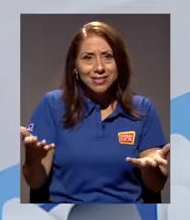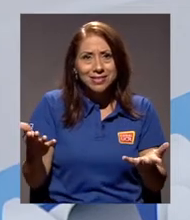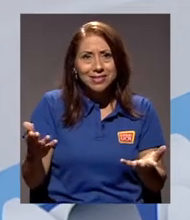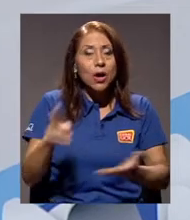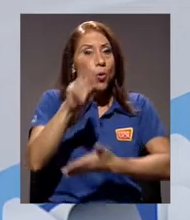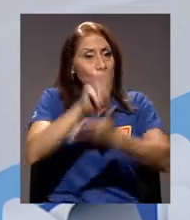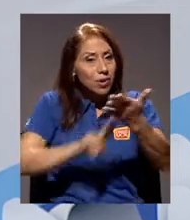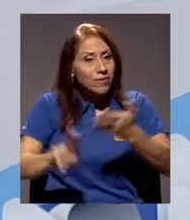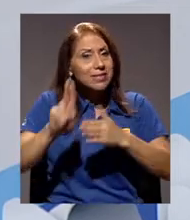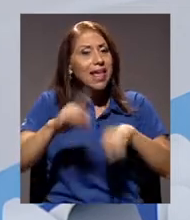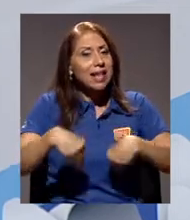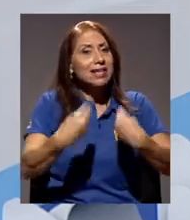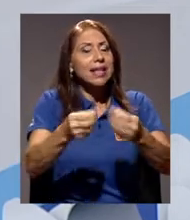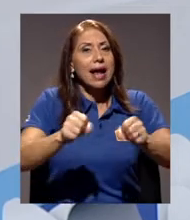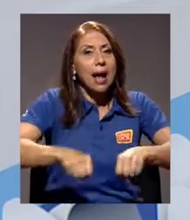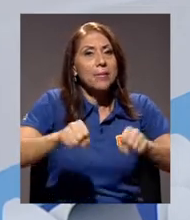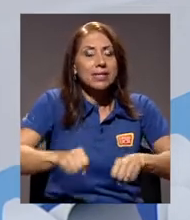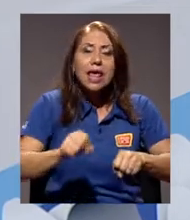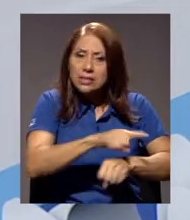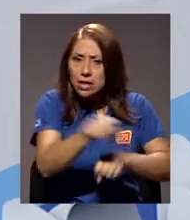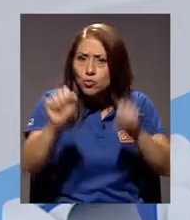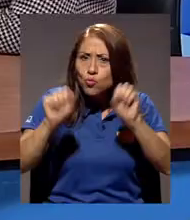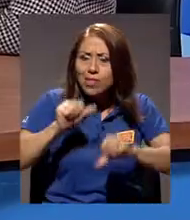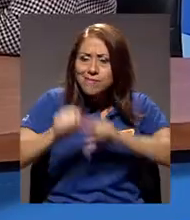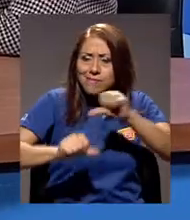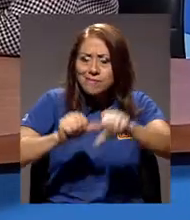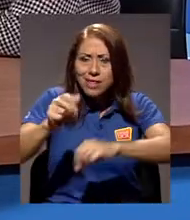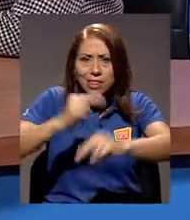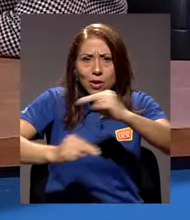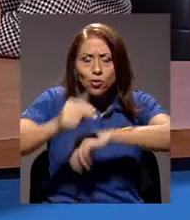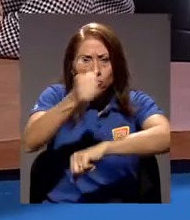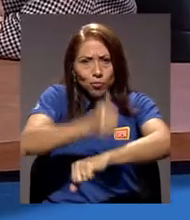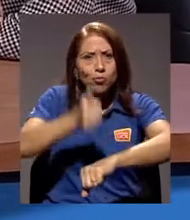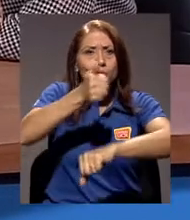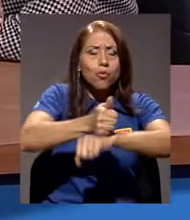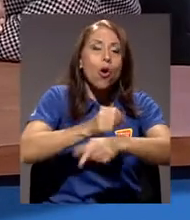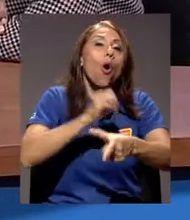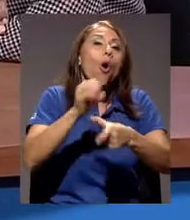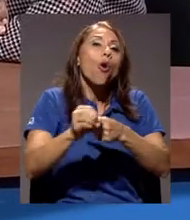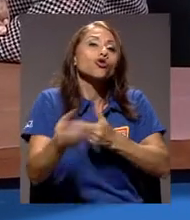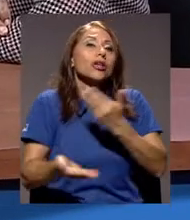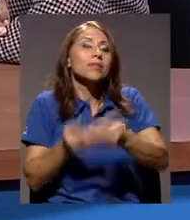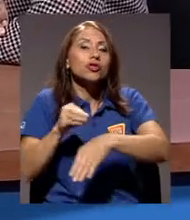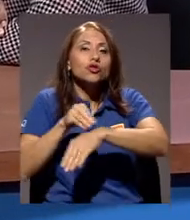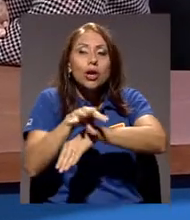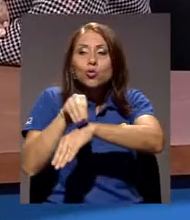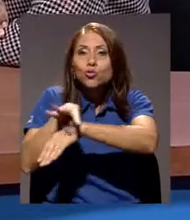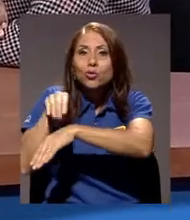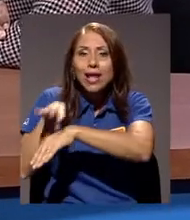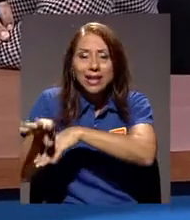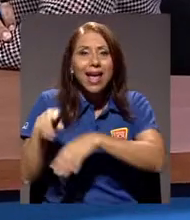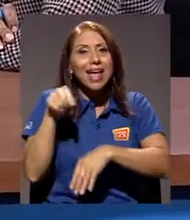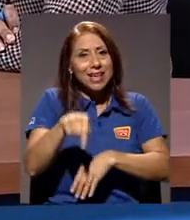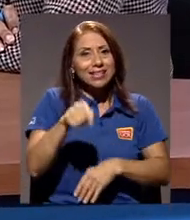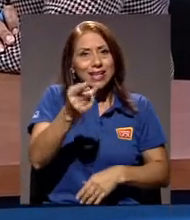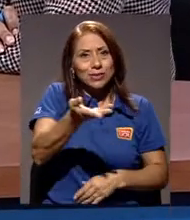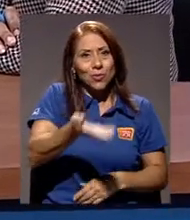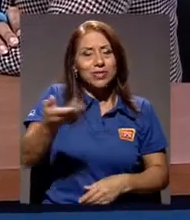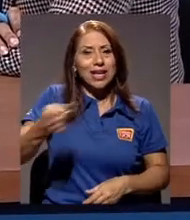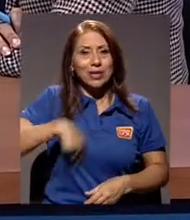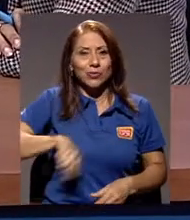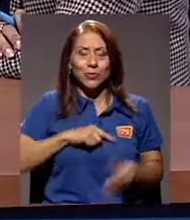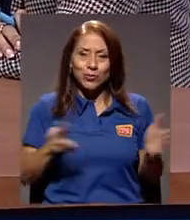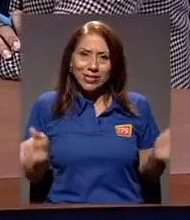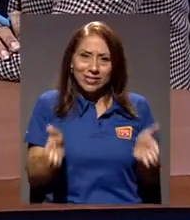universidades pueden desarrollar emprendimientos productivos o hacer servicios de consultoría para empresas y demás y eso es una de las cosas que tratamos de